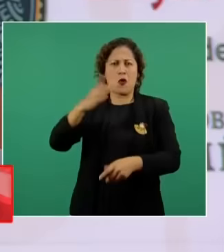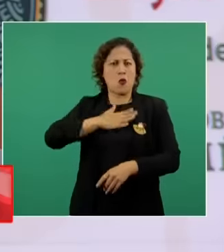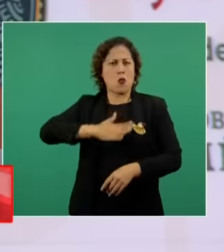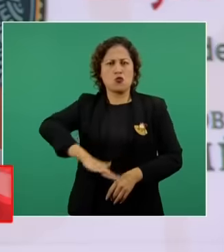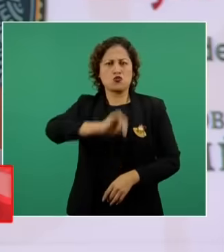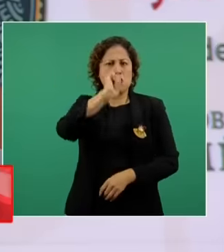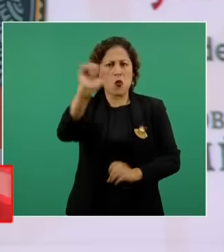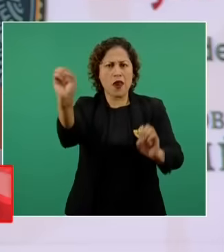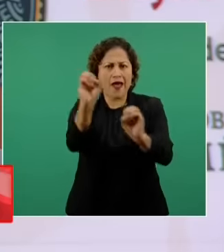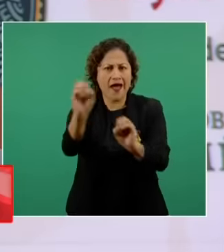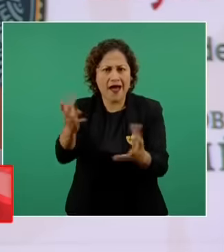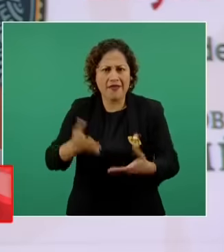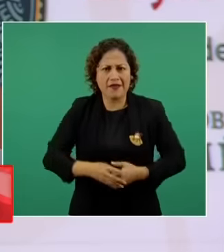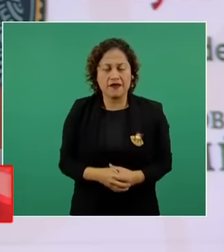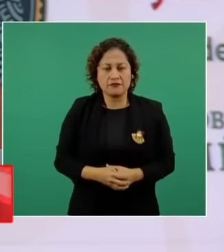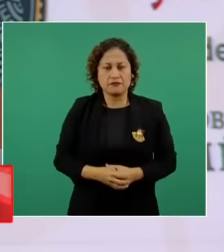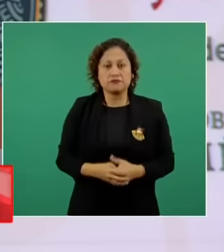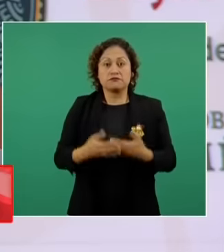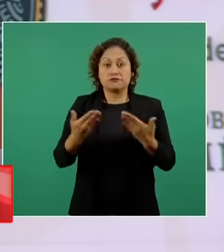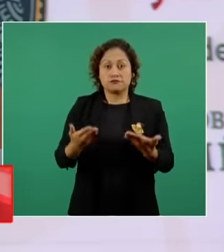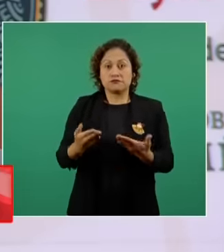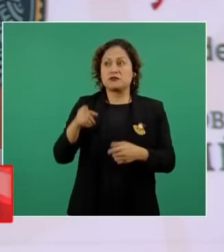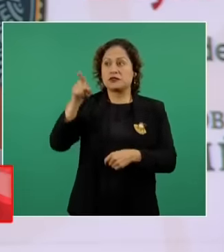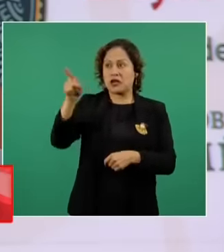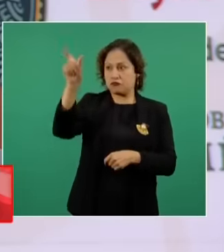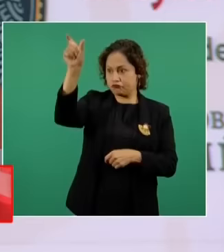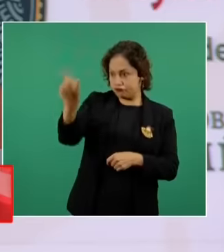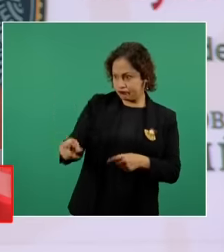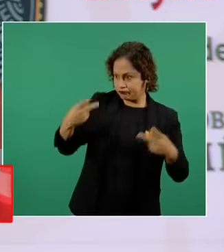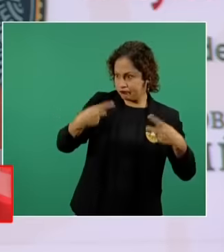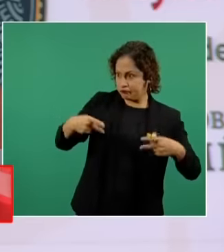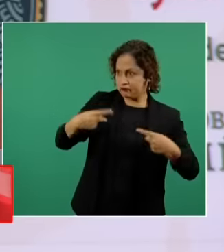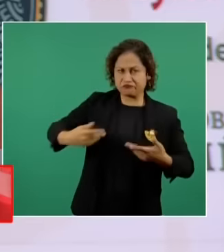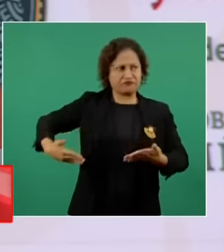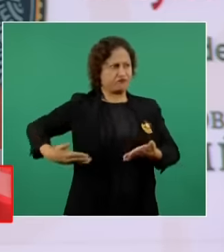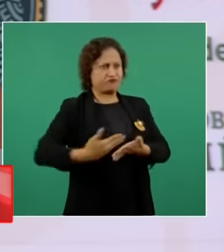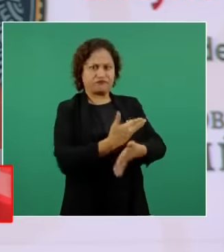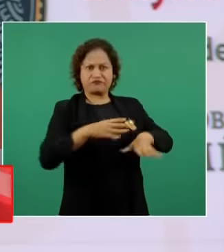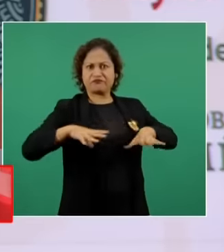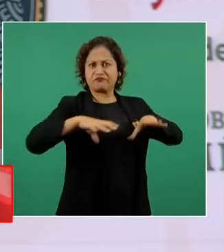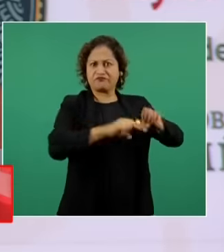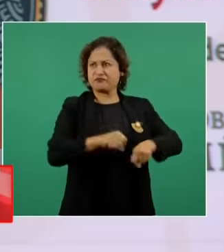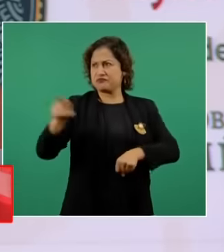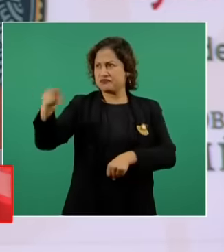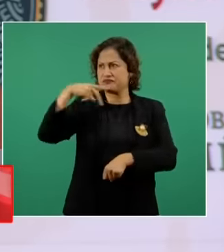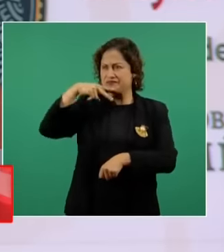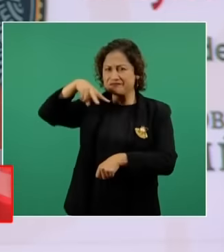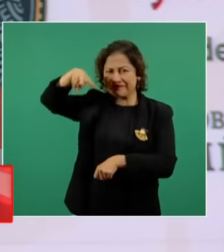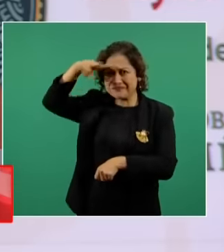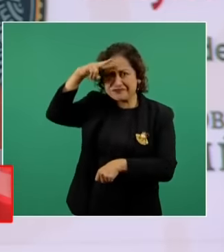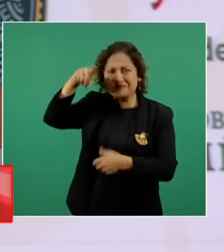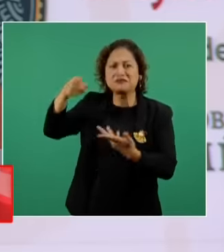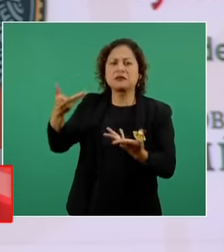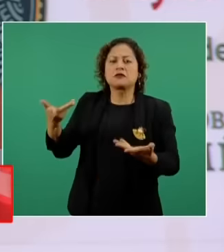que auxiliados de la ignorancia de los naturales